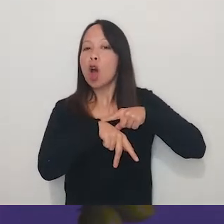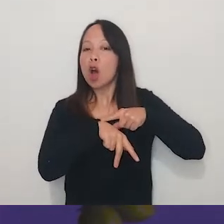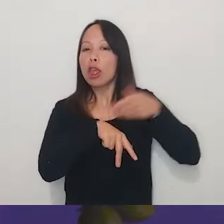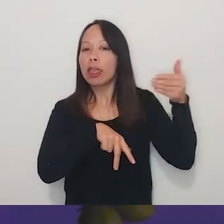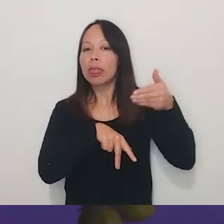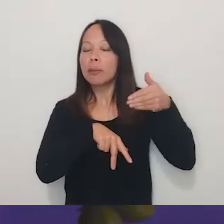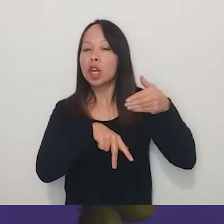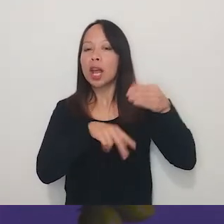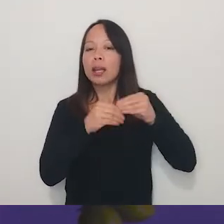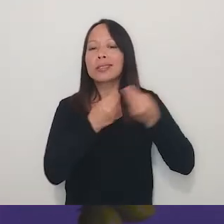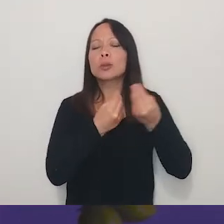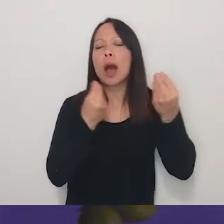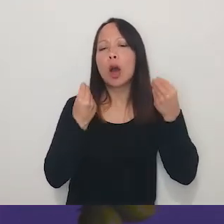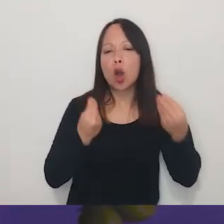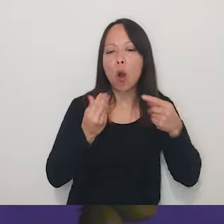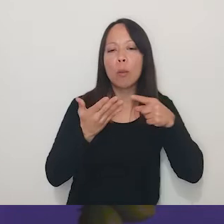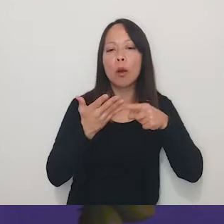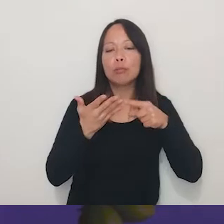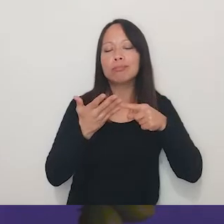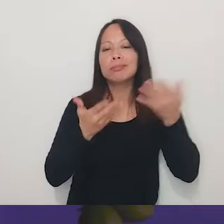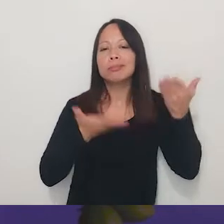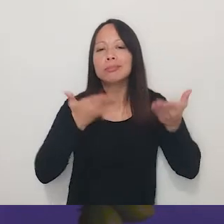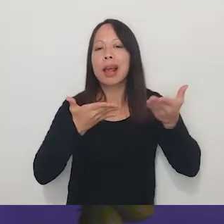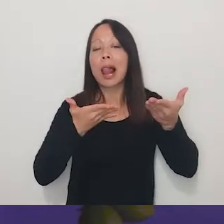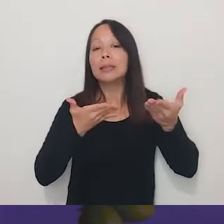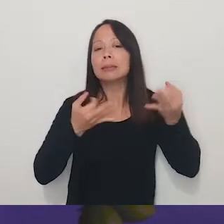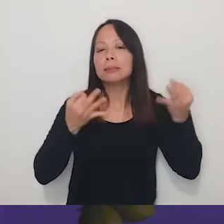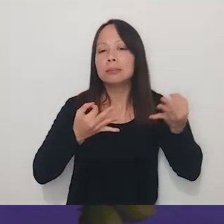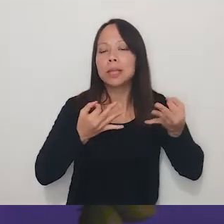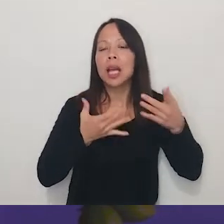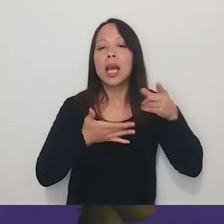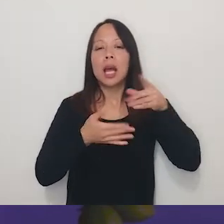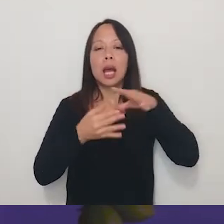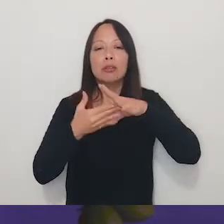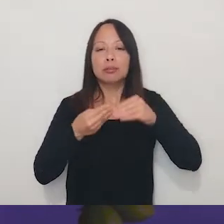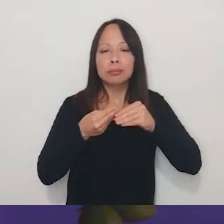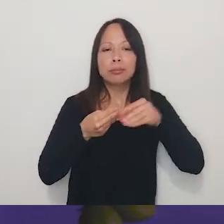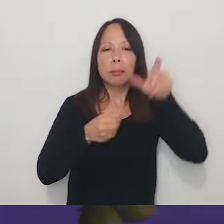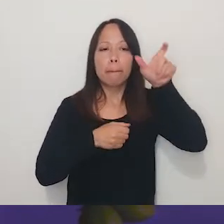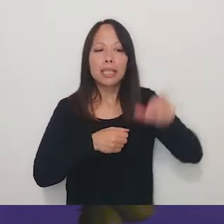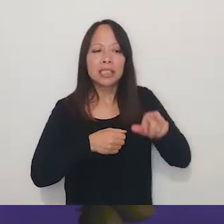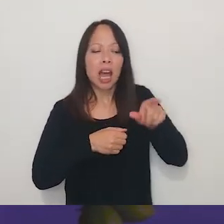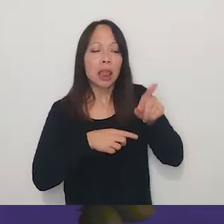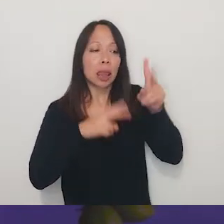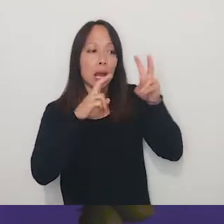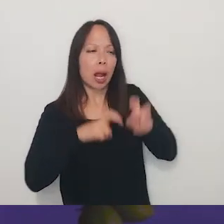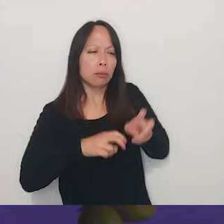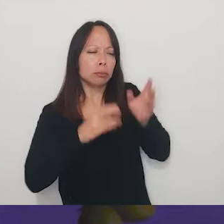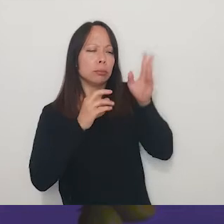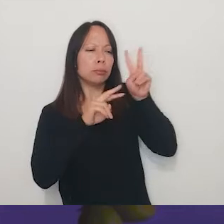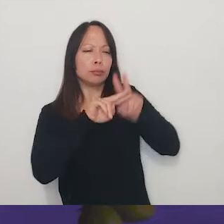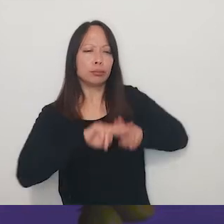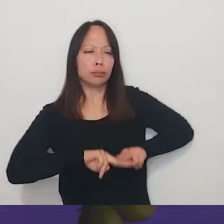estudio en tener un resultado, o sea, todo esto hay que ponerlo en la balanza, con lo cual no hay una guía única. Esta es la parte difícil, o sea, cada paciente se